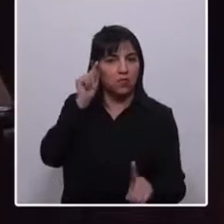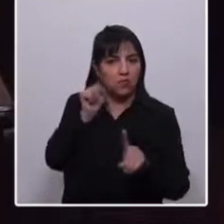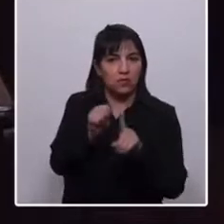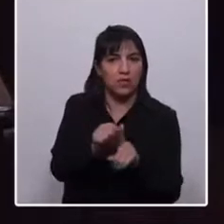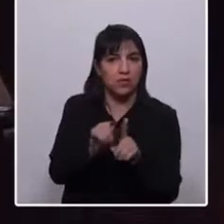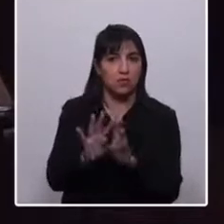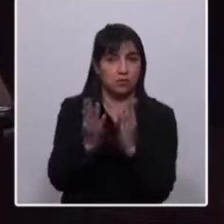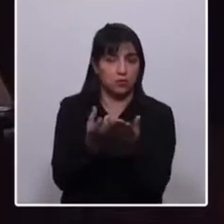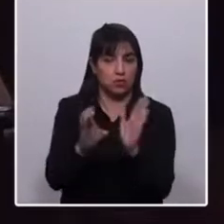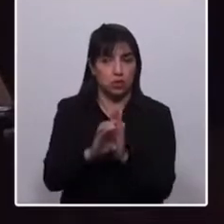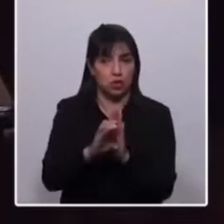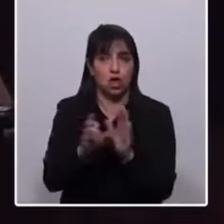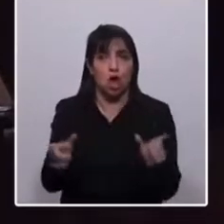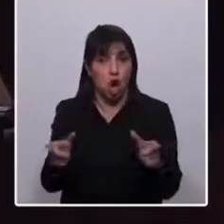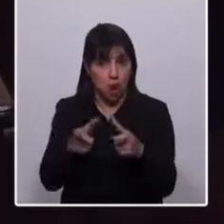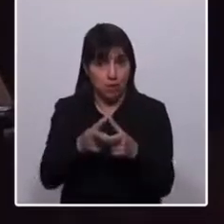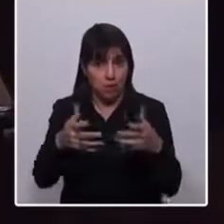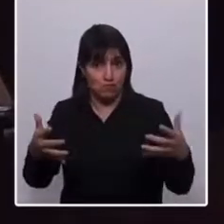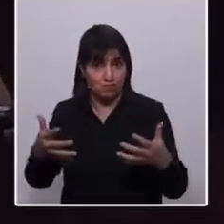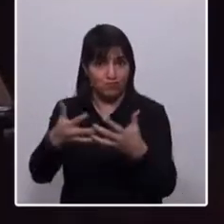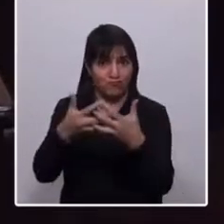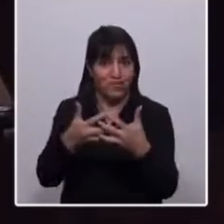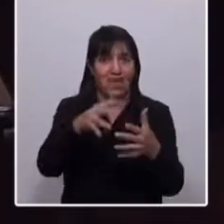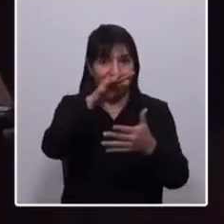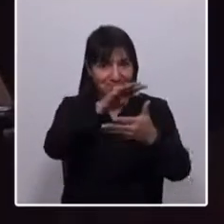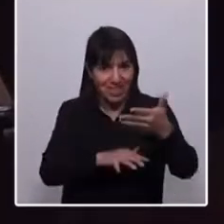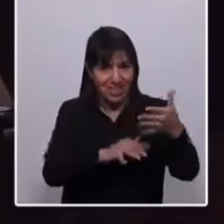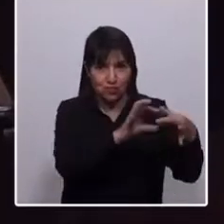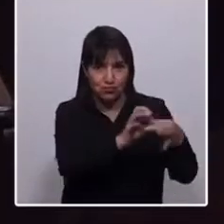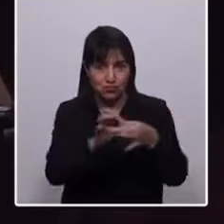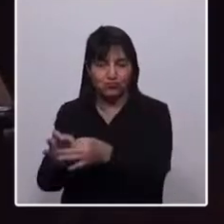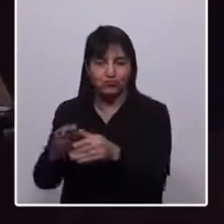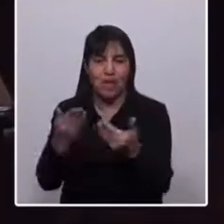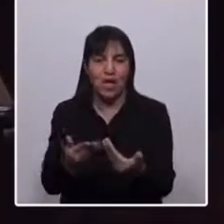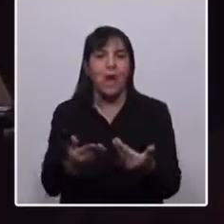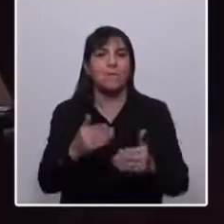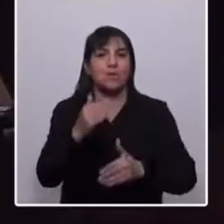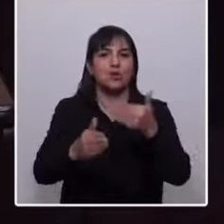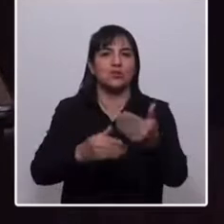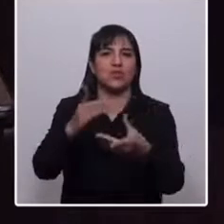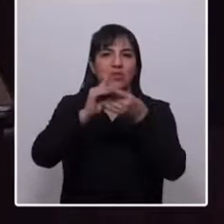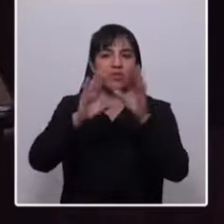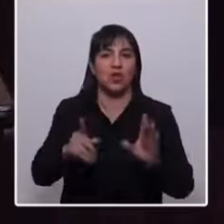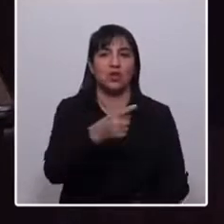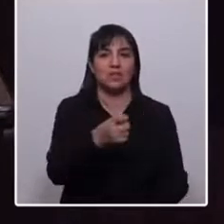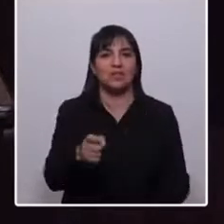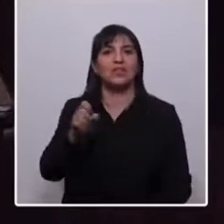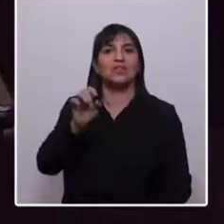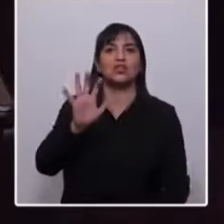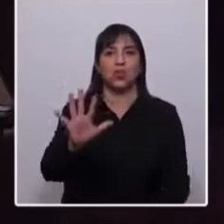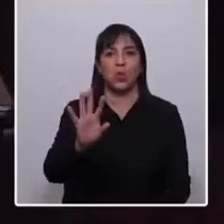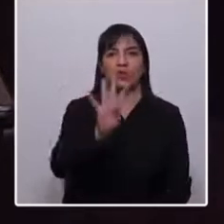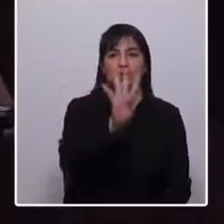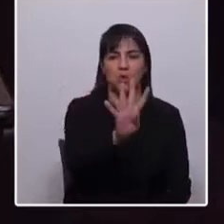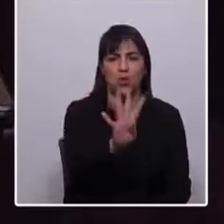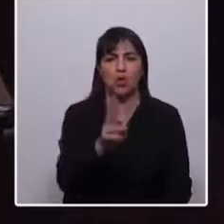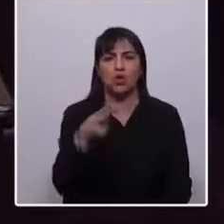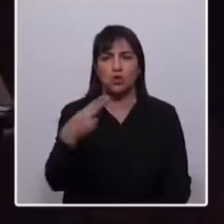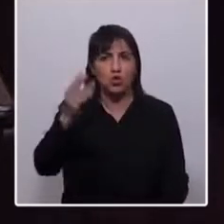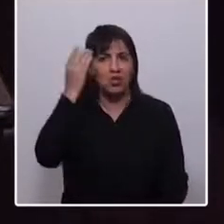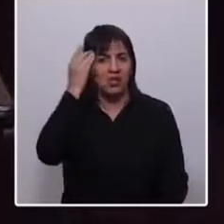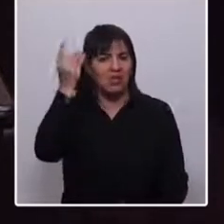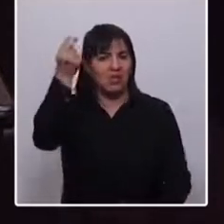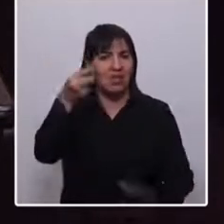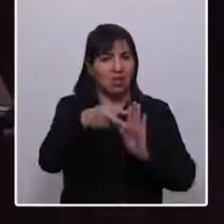coherencia al texto. ¿Cómo no hacerlo? Era un proceso democrático, en que 154 convencionales tenían sus propias iniciativas de norma. Luego